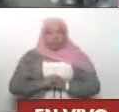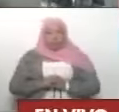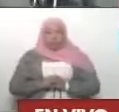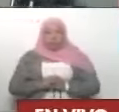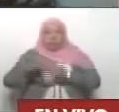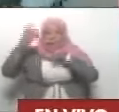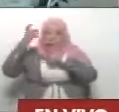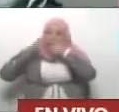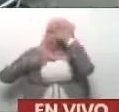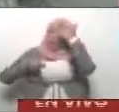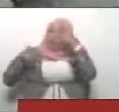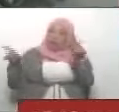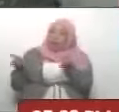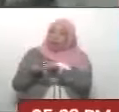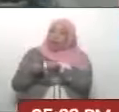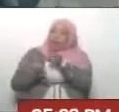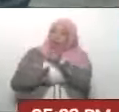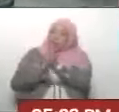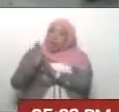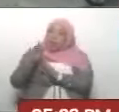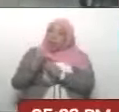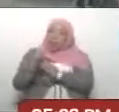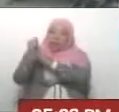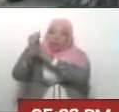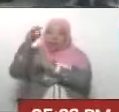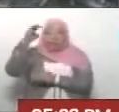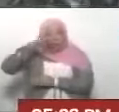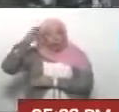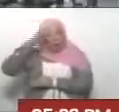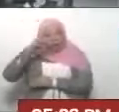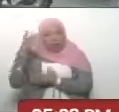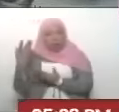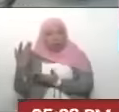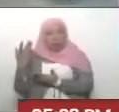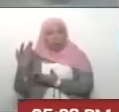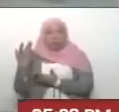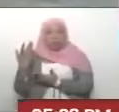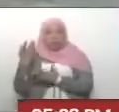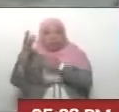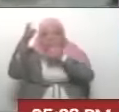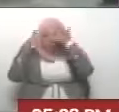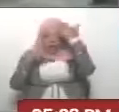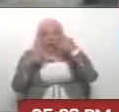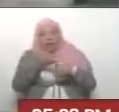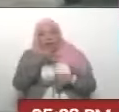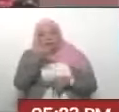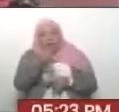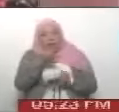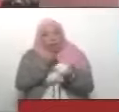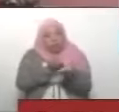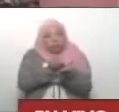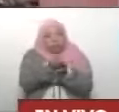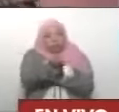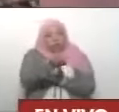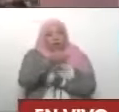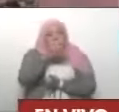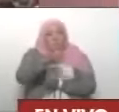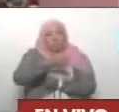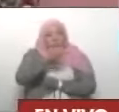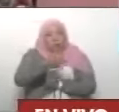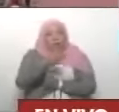al gran sembrador, al gran maestro Hugo Chávez, comandante eterno. Tuvimos a su